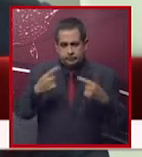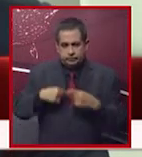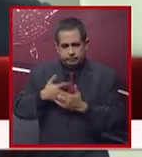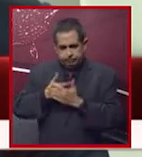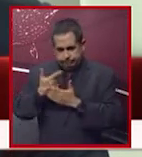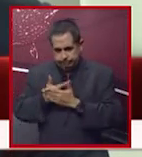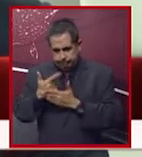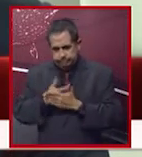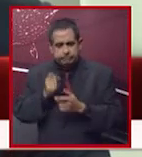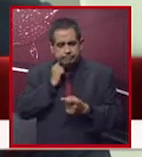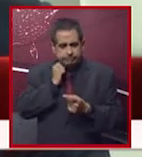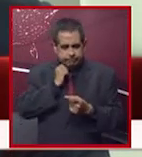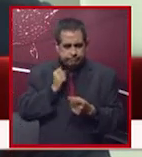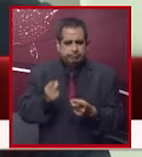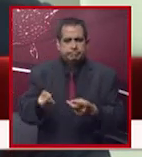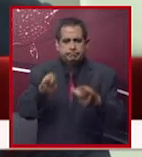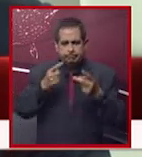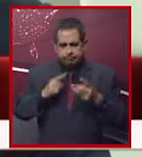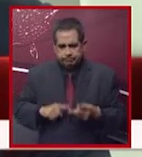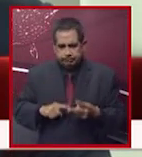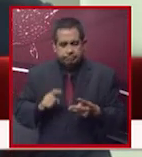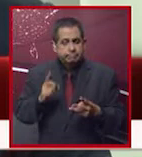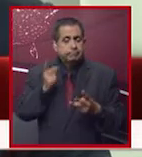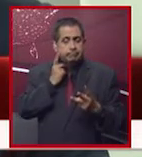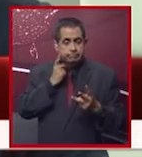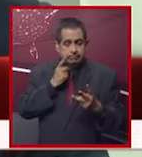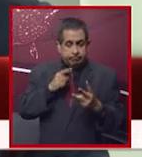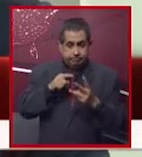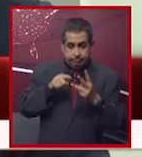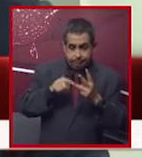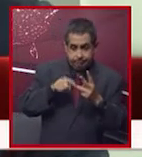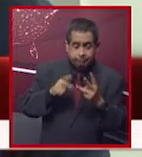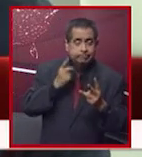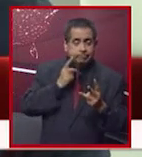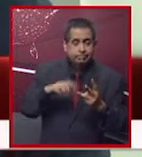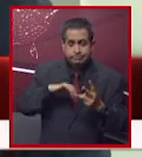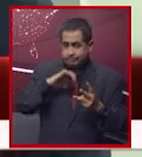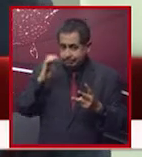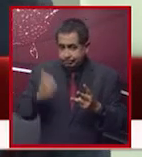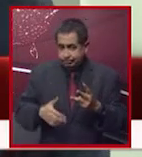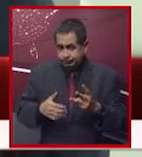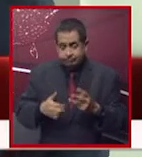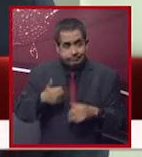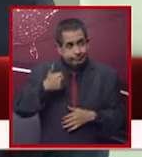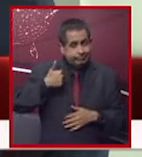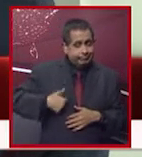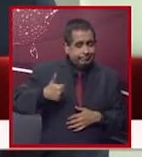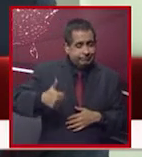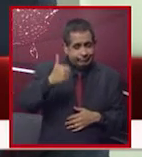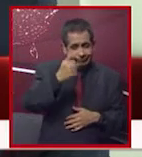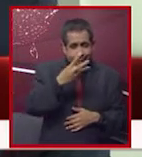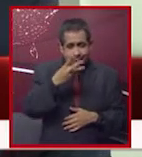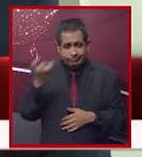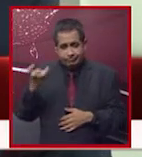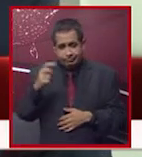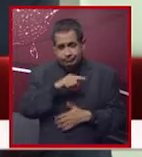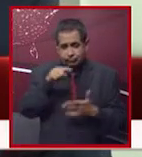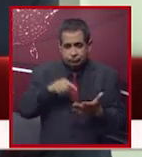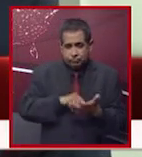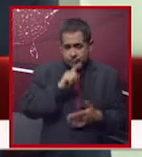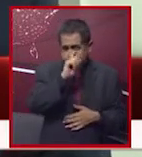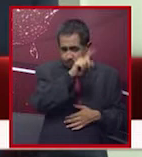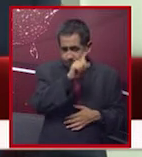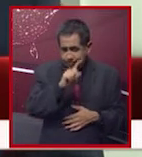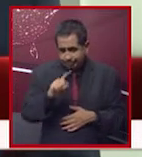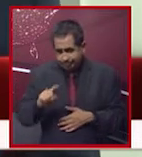concluye con la de diputados. Cuando concluye la de diputados, en cada uno de los 300 distritos electorales que conforman